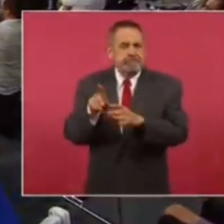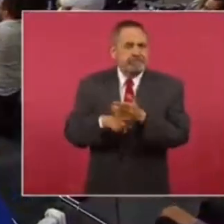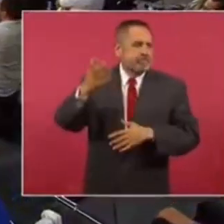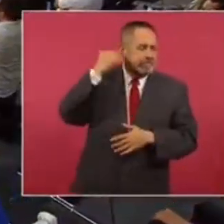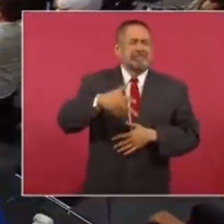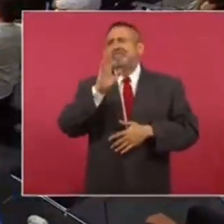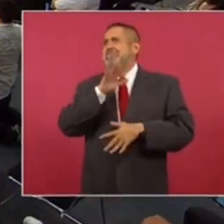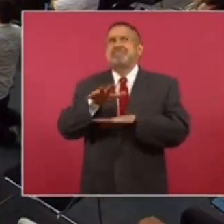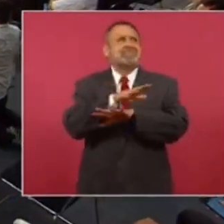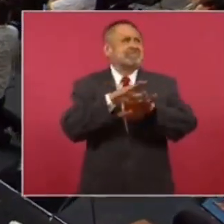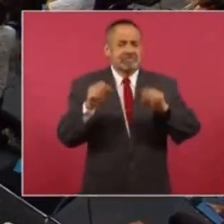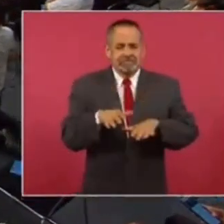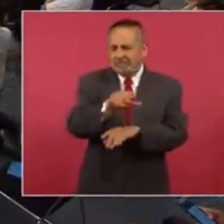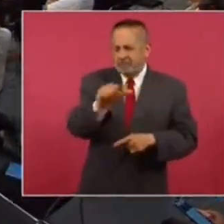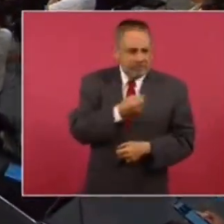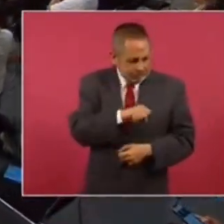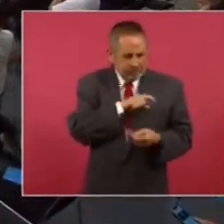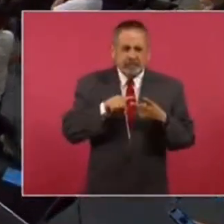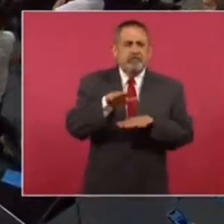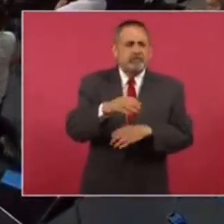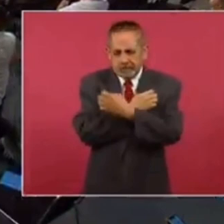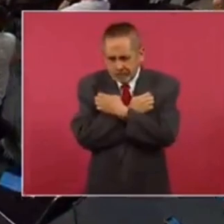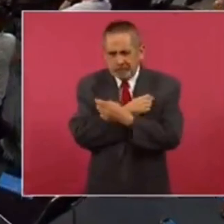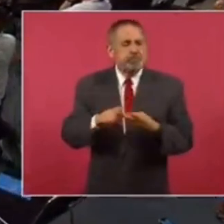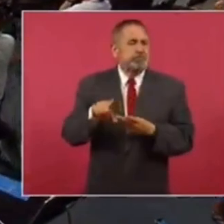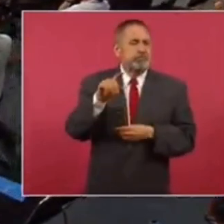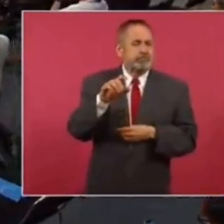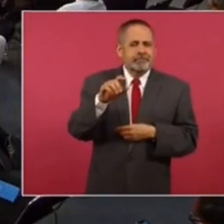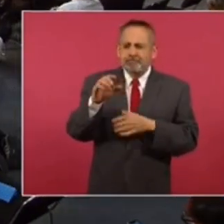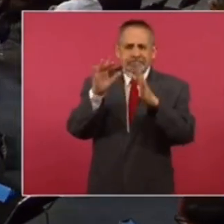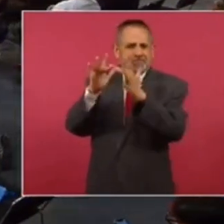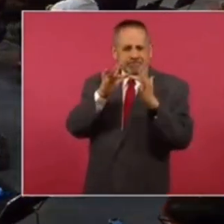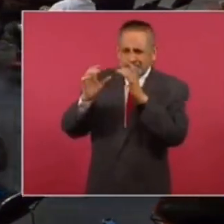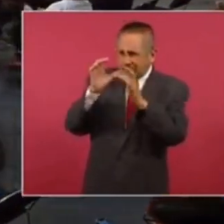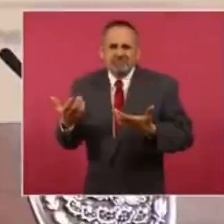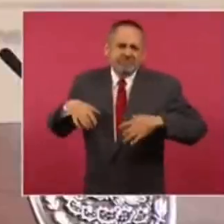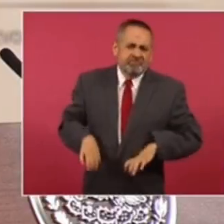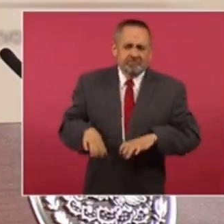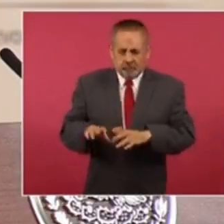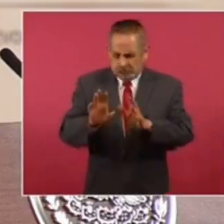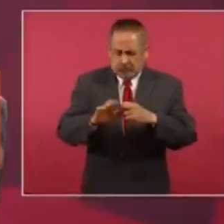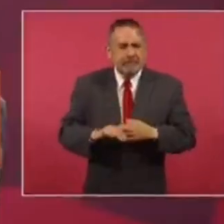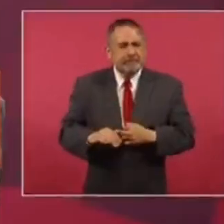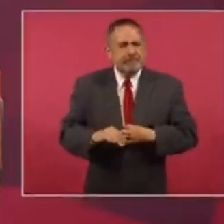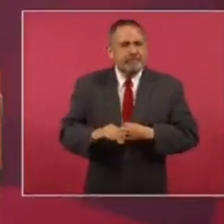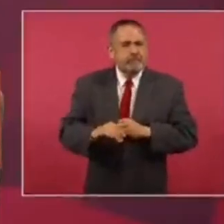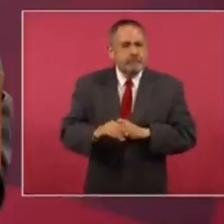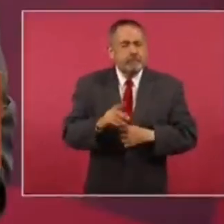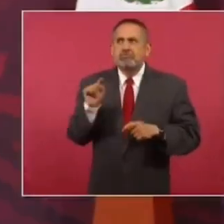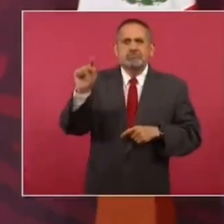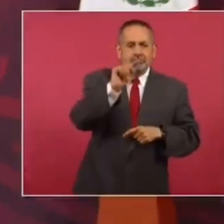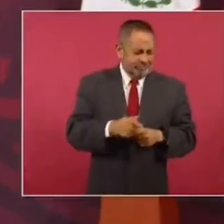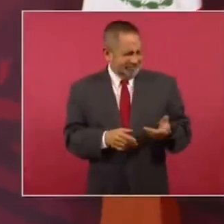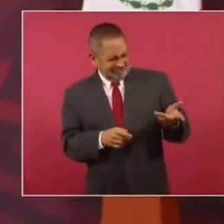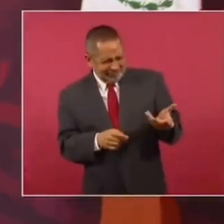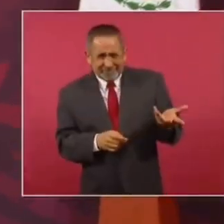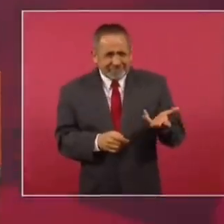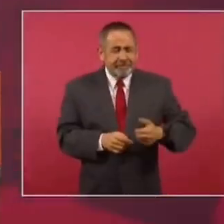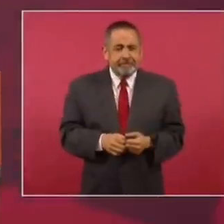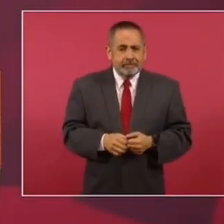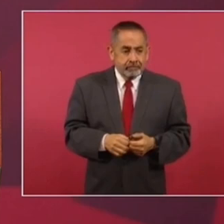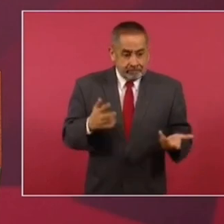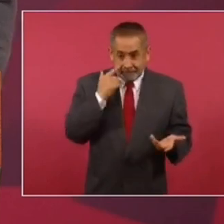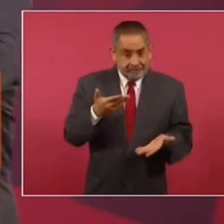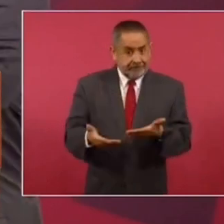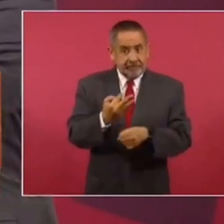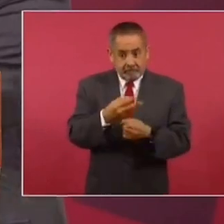tiradero que nos dejaron. En salud y en educación y en comunicaciones y en todo. Entonces, ya vamos avanzando. Por eso